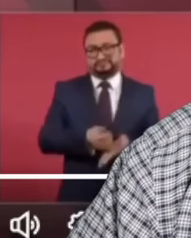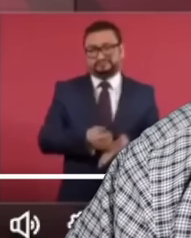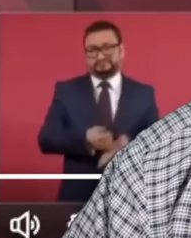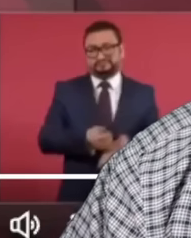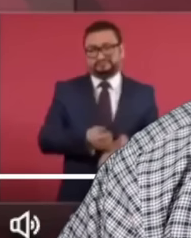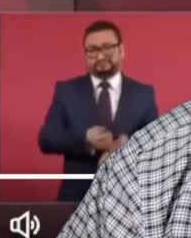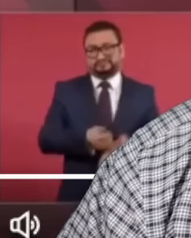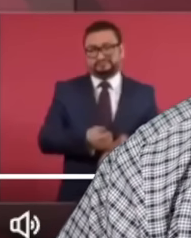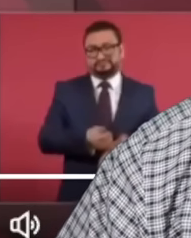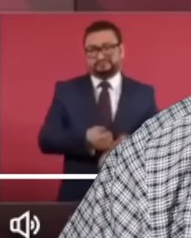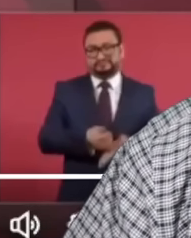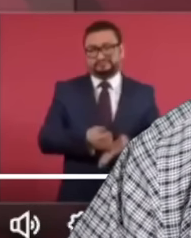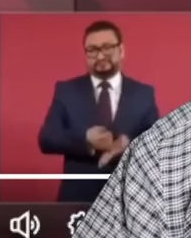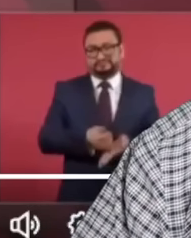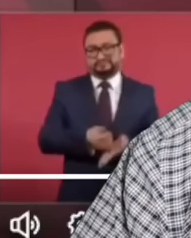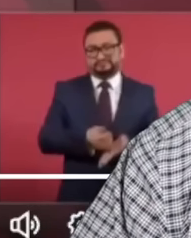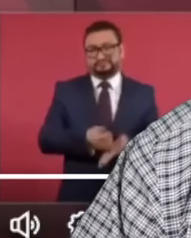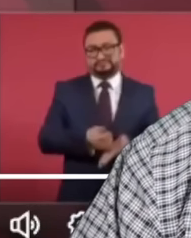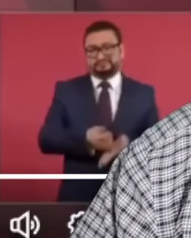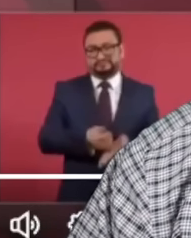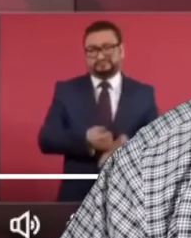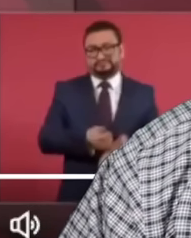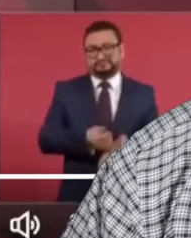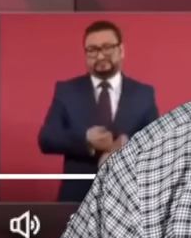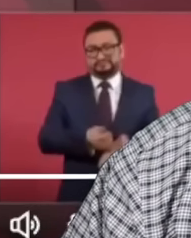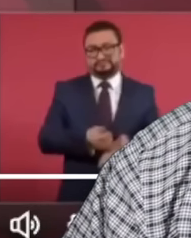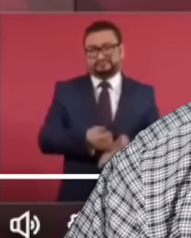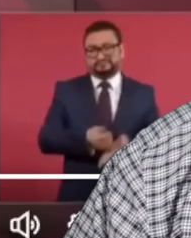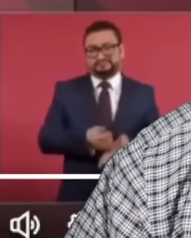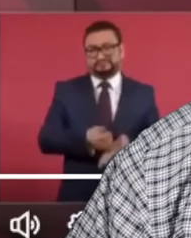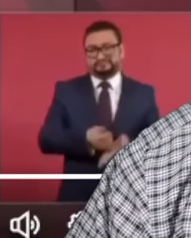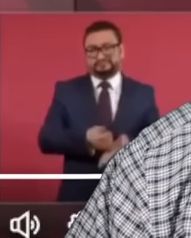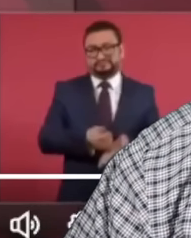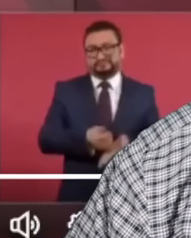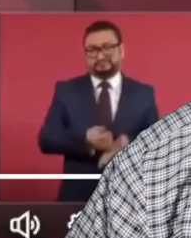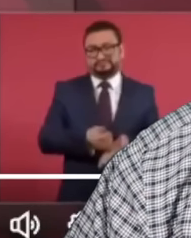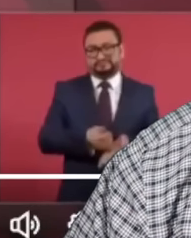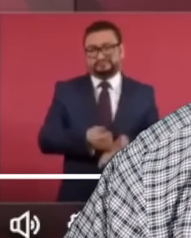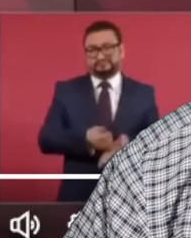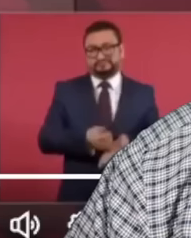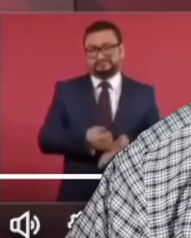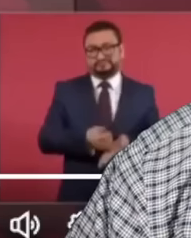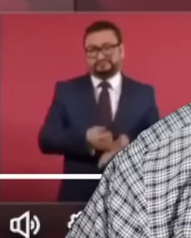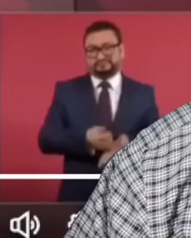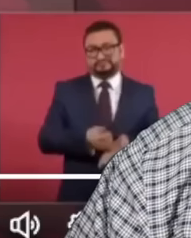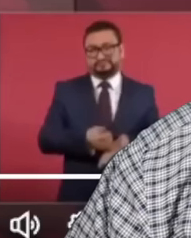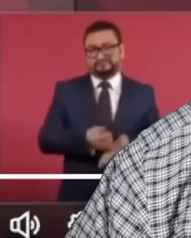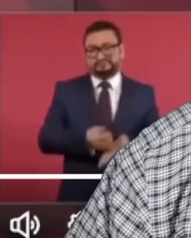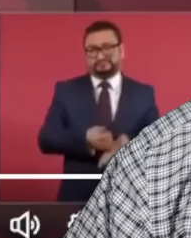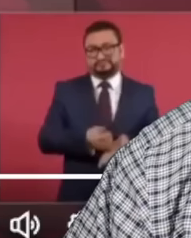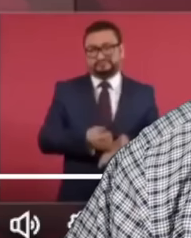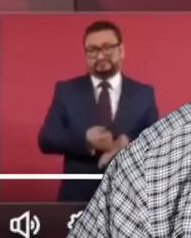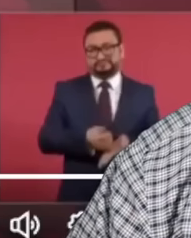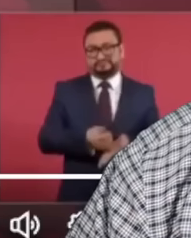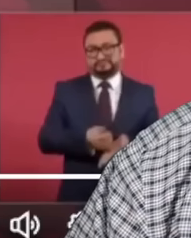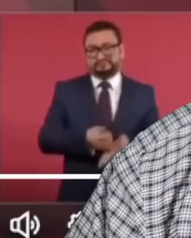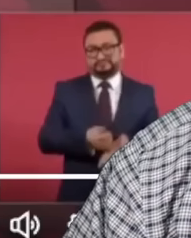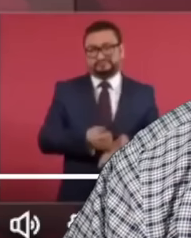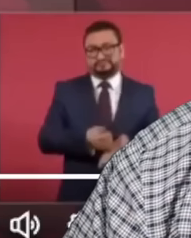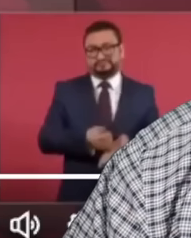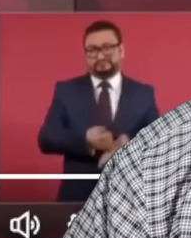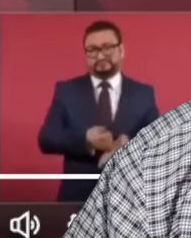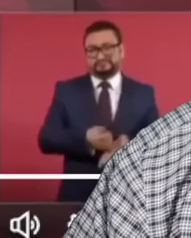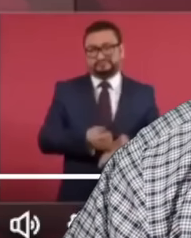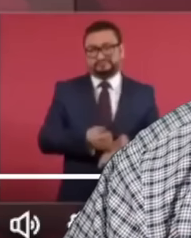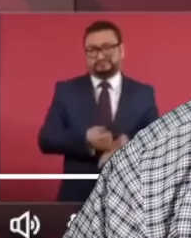como decía Lito Pues a los periodistas se le mata de hambre no decía el líder priista pues a los